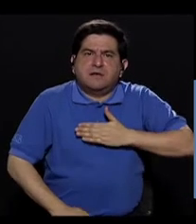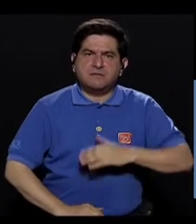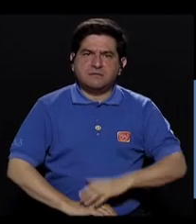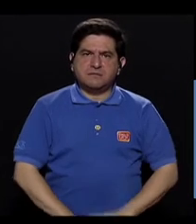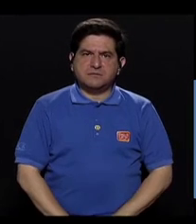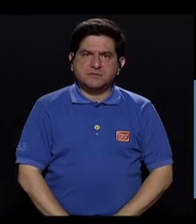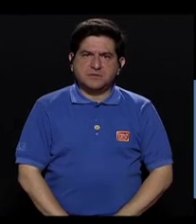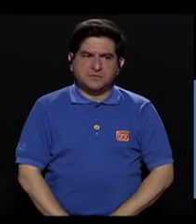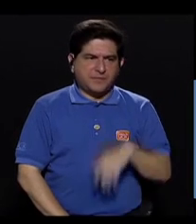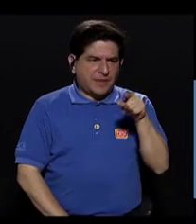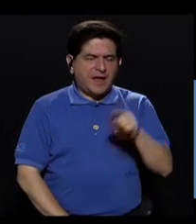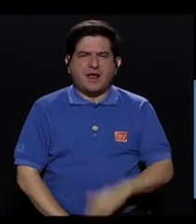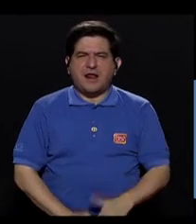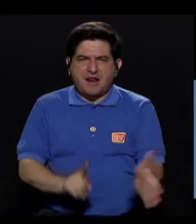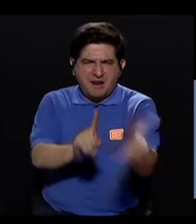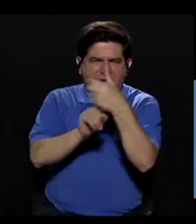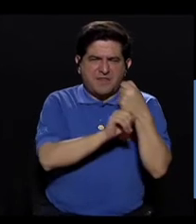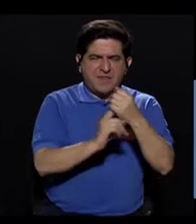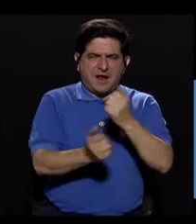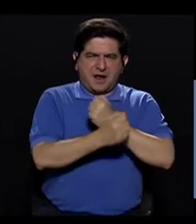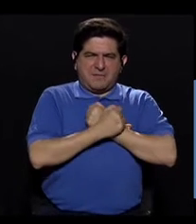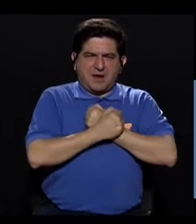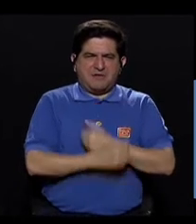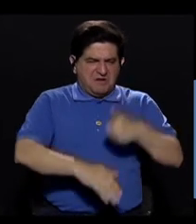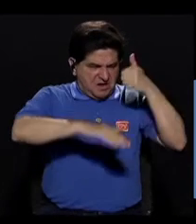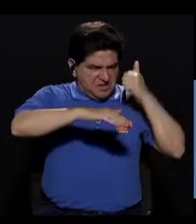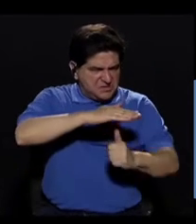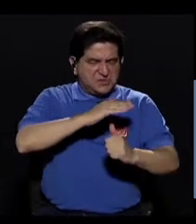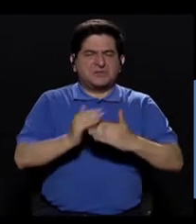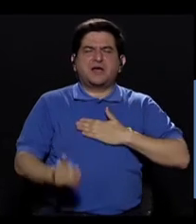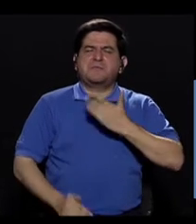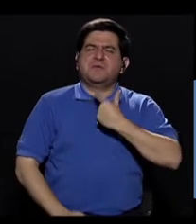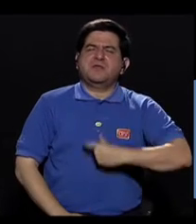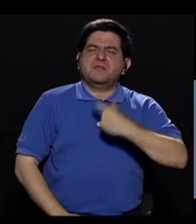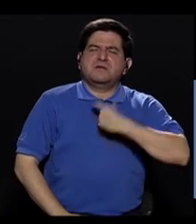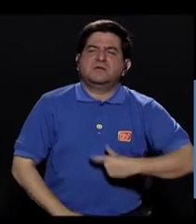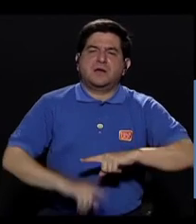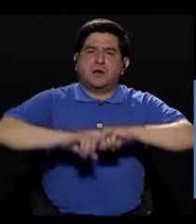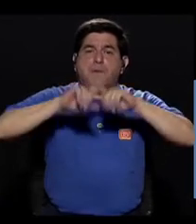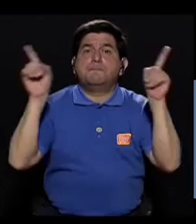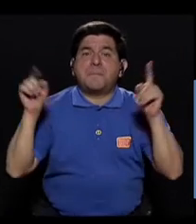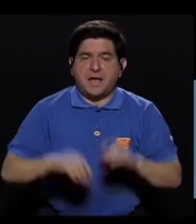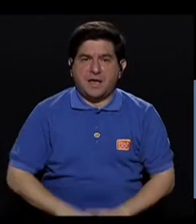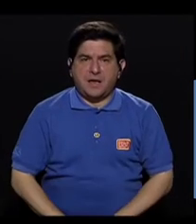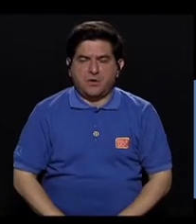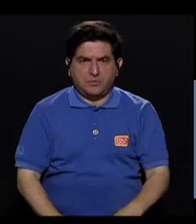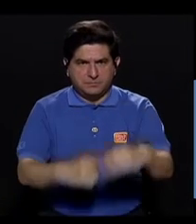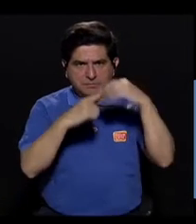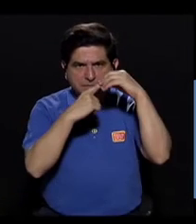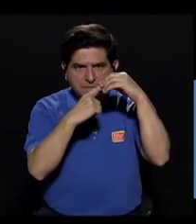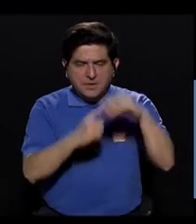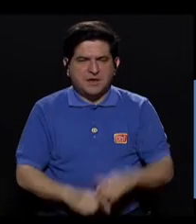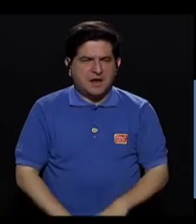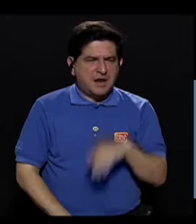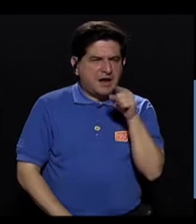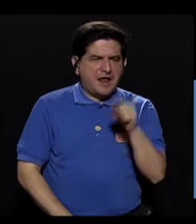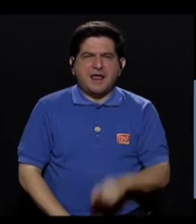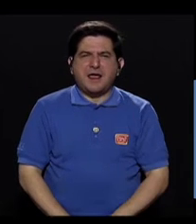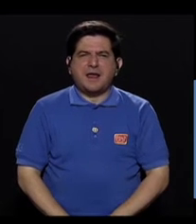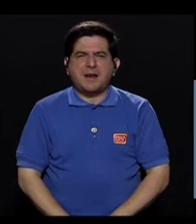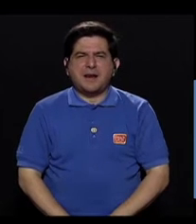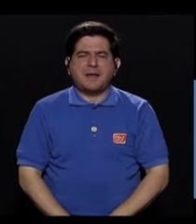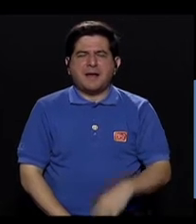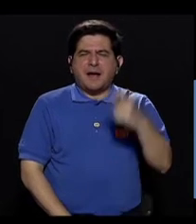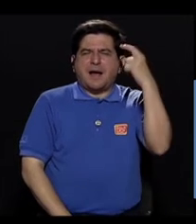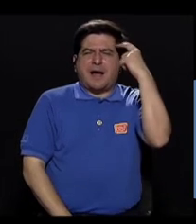Pero, por encima de todo, amaba despertarme con pensamientos repetitivos y negativos. También gustaba de recordarme lo